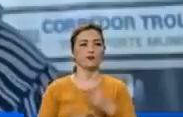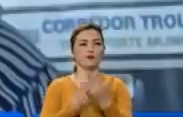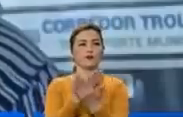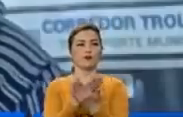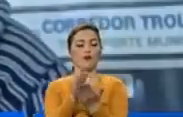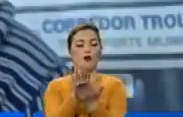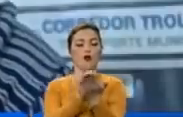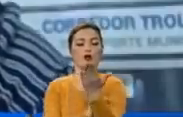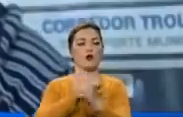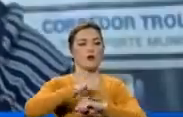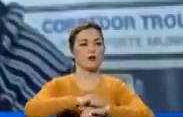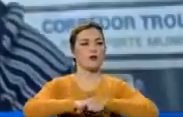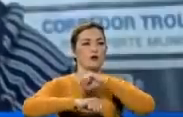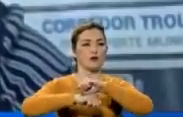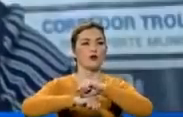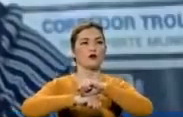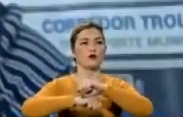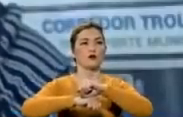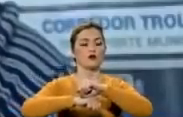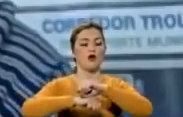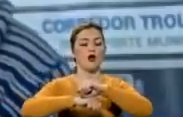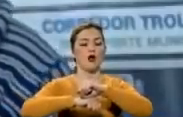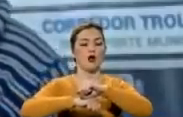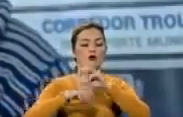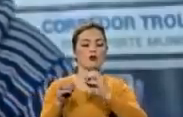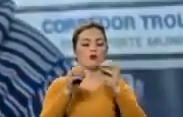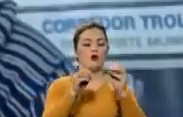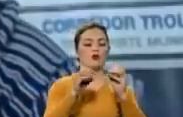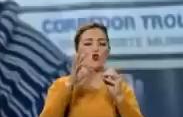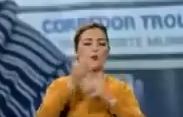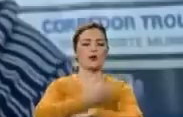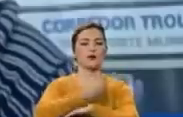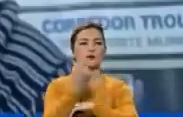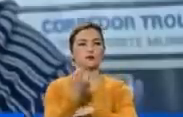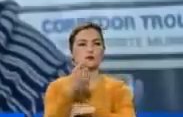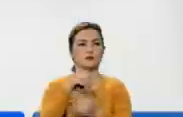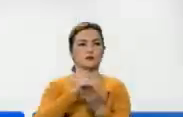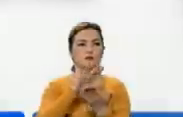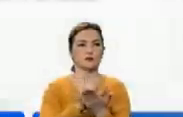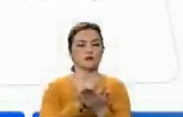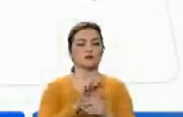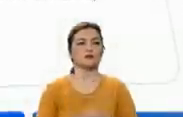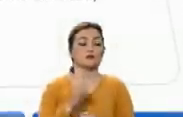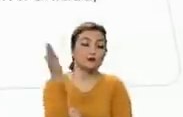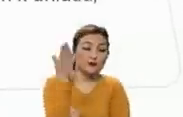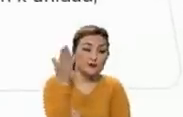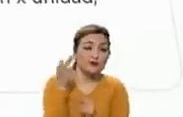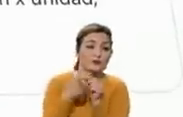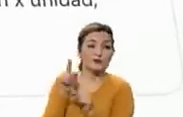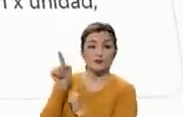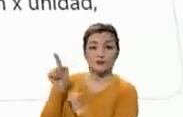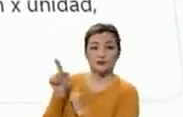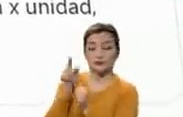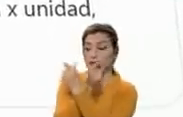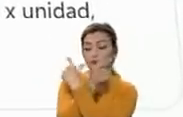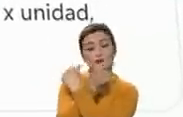estructura orgánica, que conlleva además un procedimiento alrededor de 90 días para su implementación efectiva. El alcalde de Quito, Jorge Yunda, a través